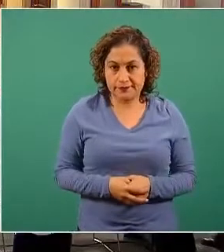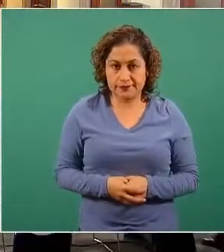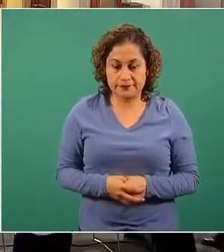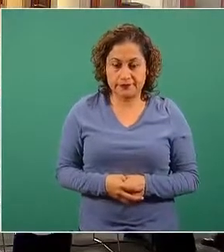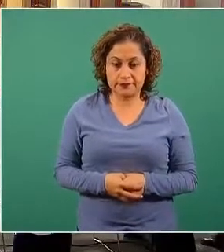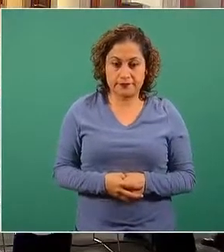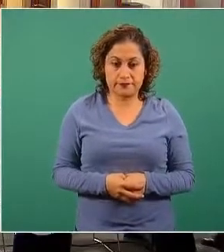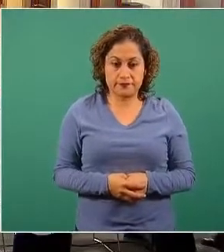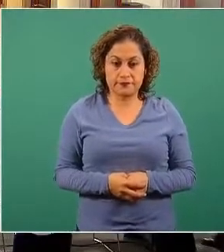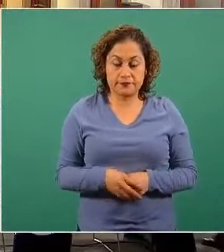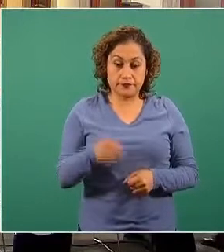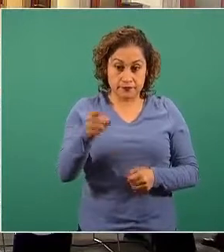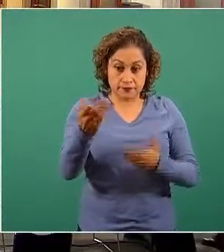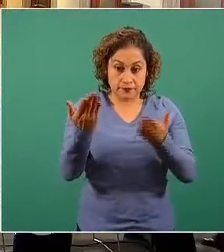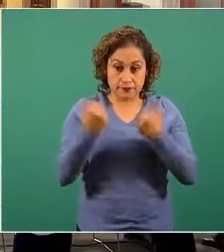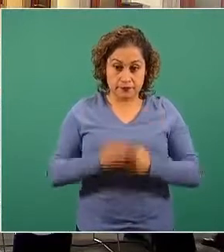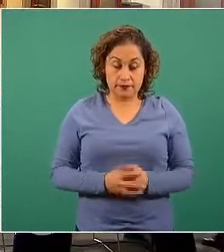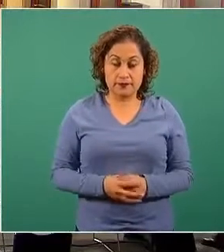Adelante, por favor.